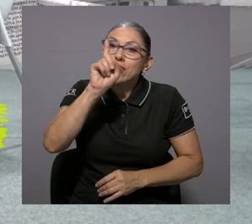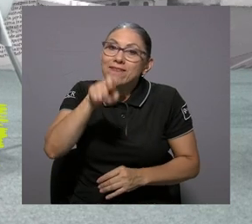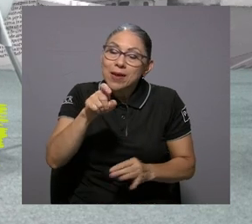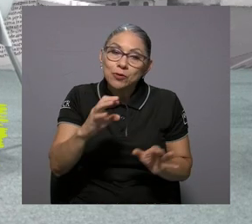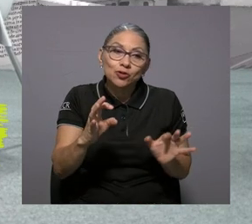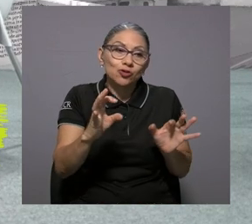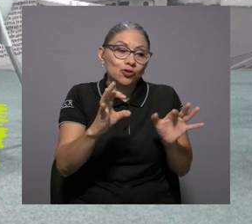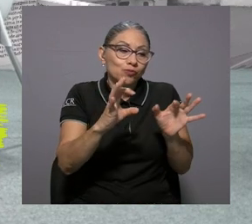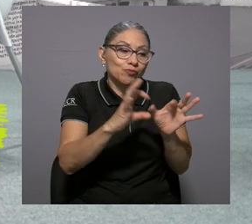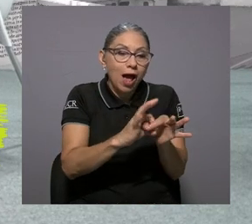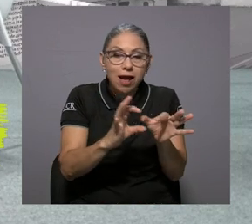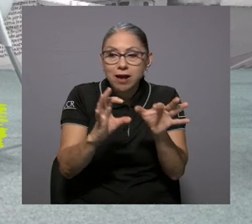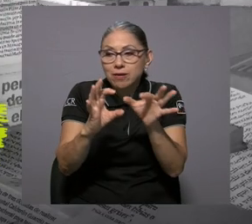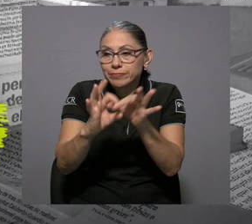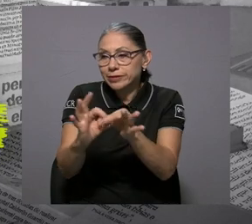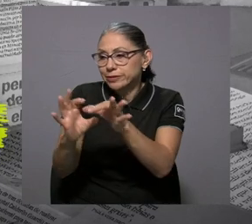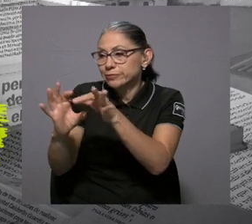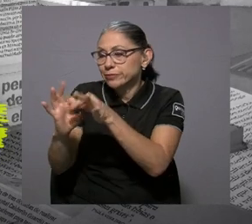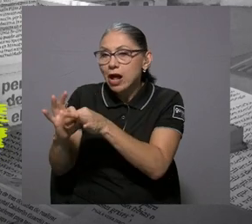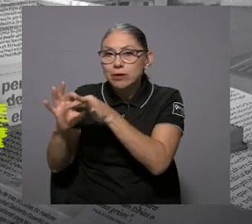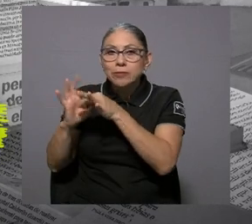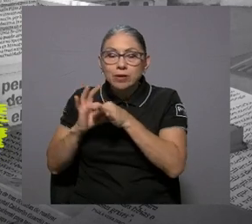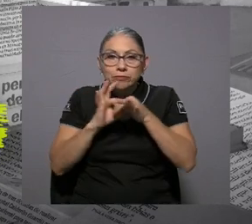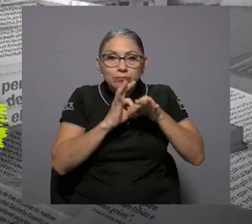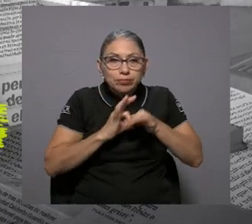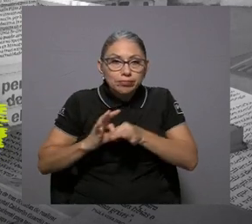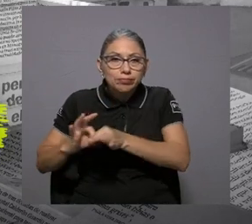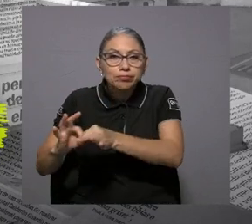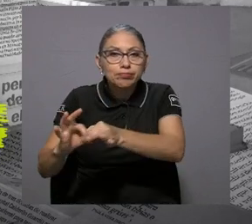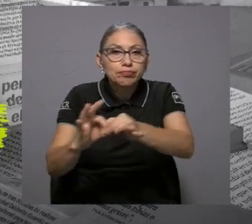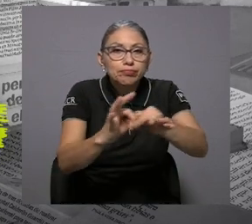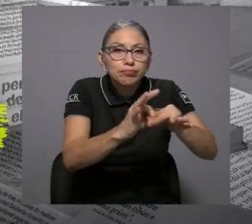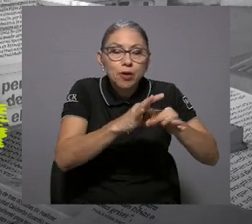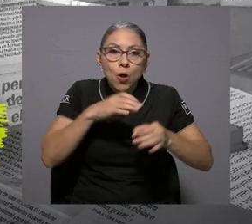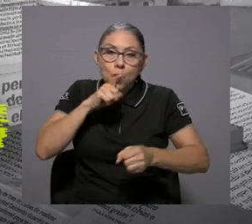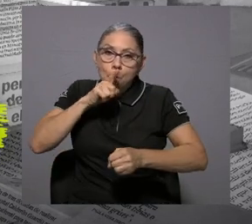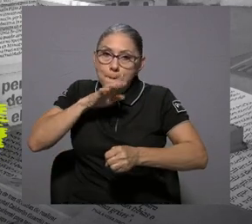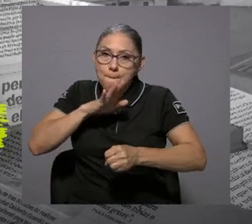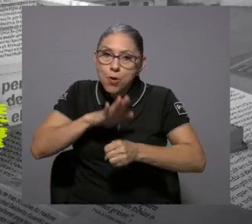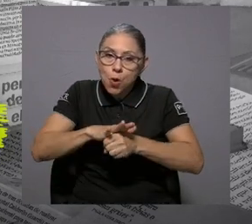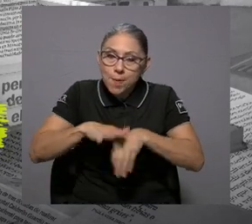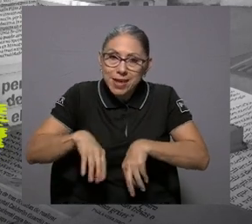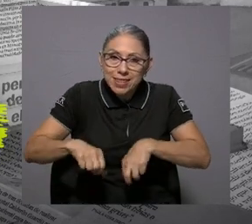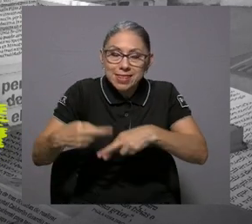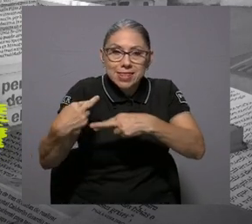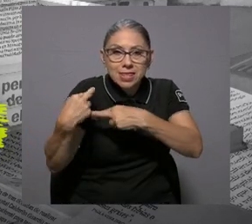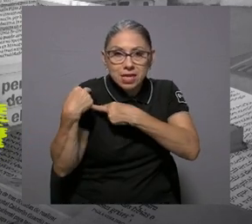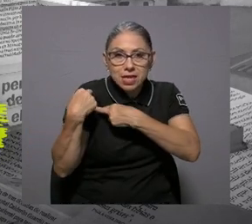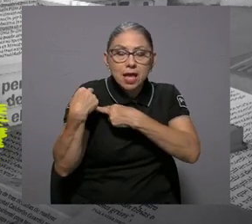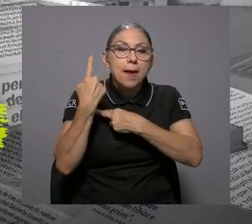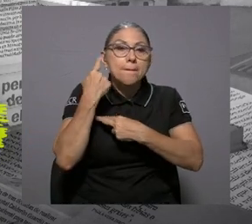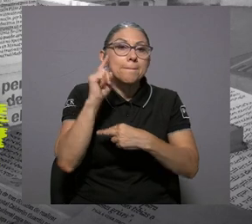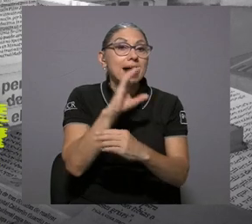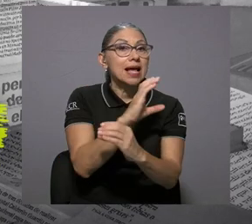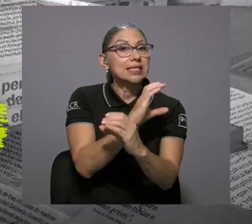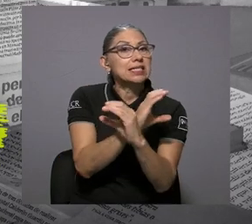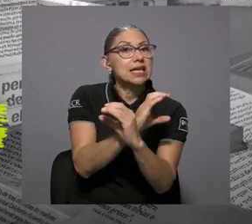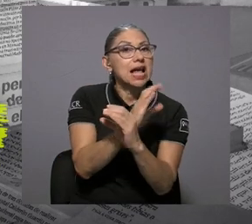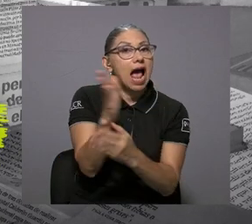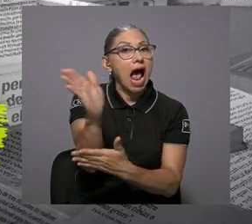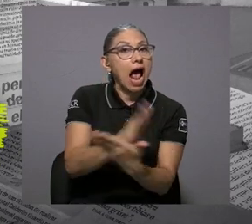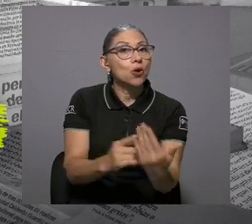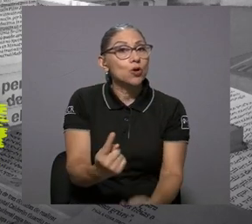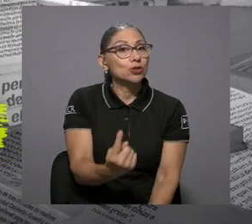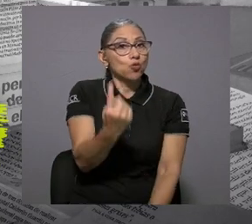alianzas entre todos estos actores comprometidos para preservar algo que es único, es un